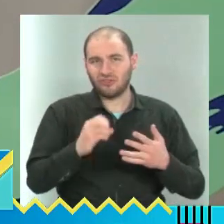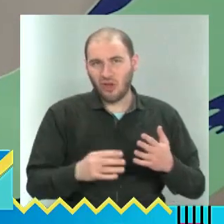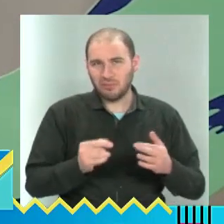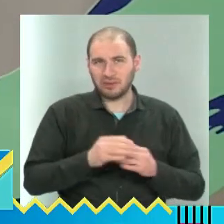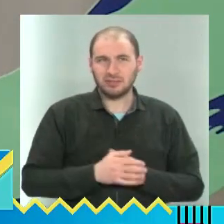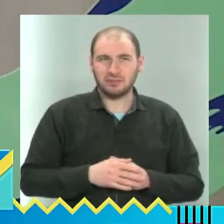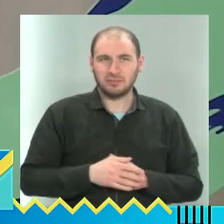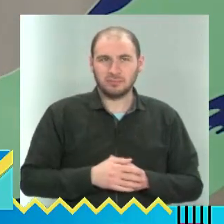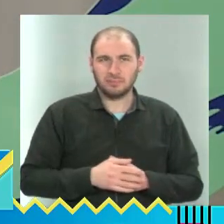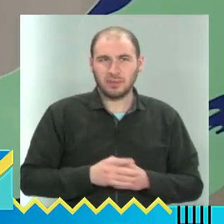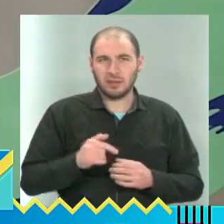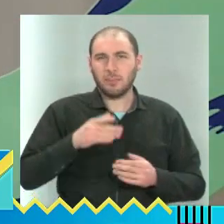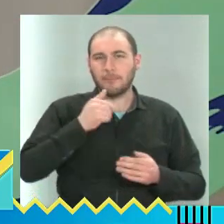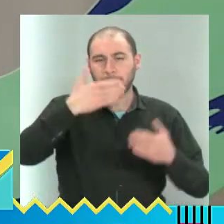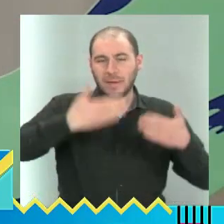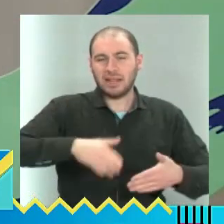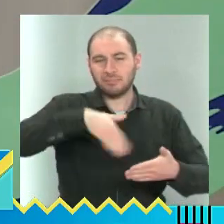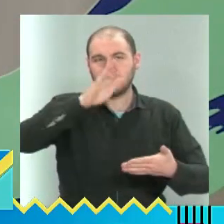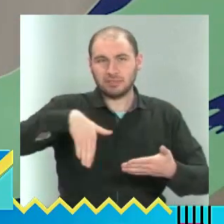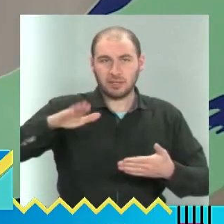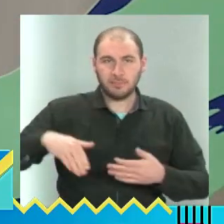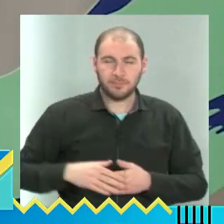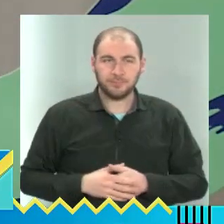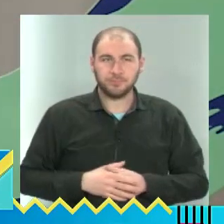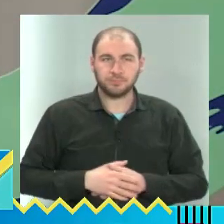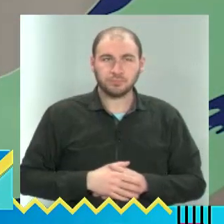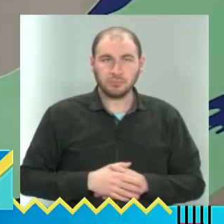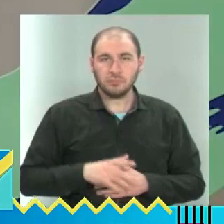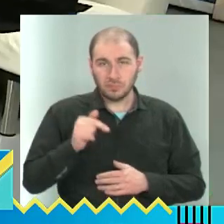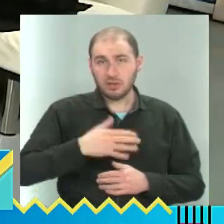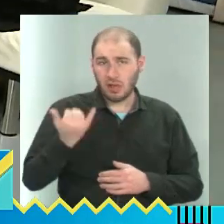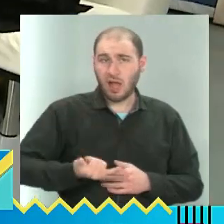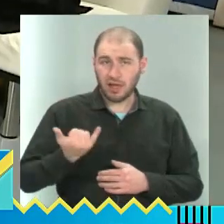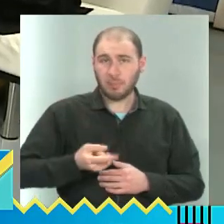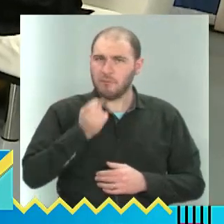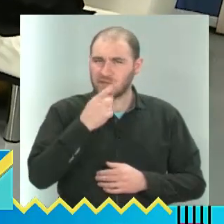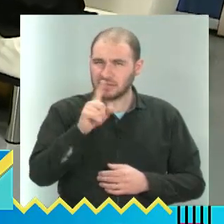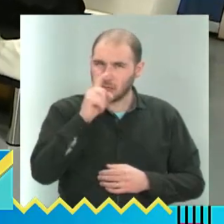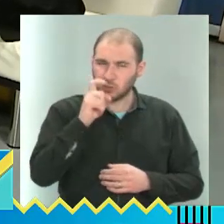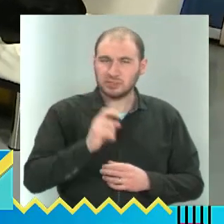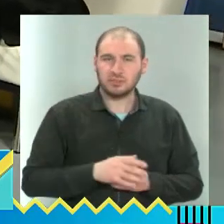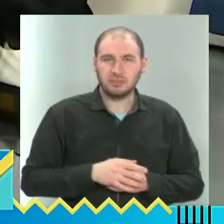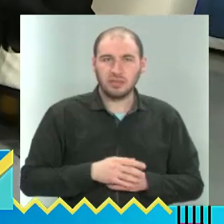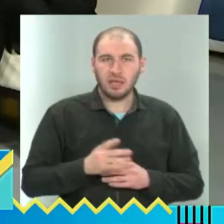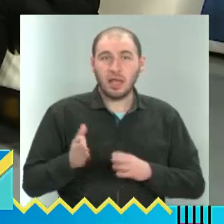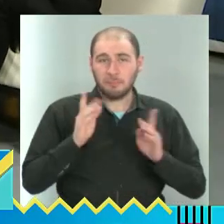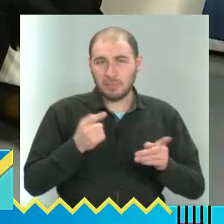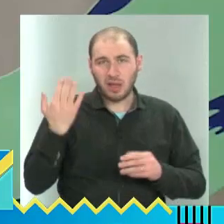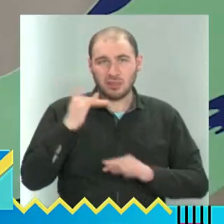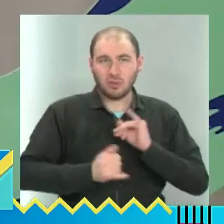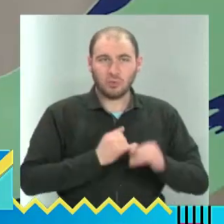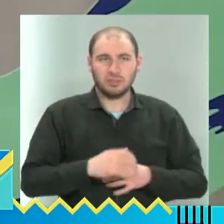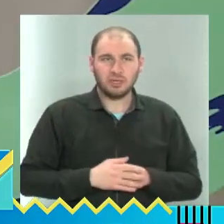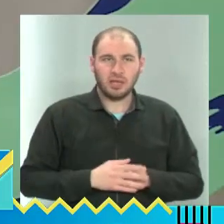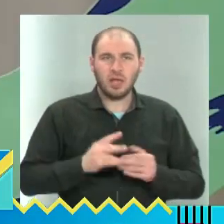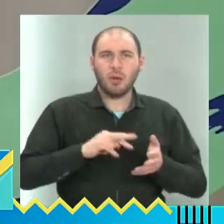que pintaban las paredes. Entonces, existían, era fácil identificar. Entonces, vuelvo a lo que dije al principio.